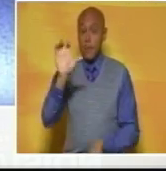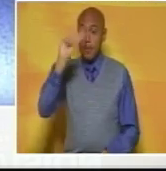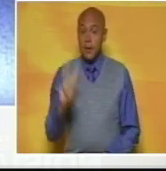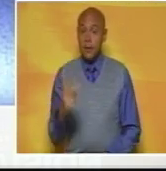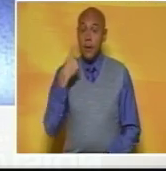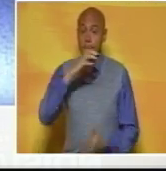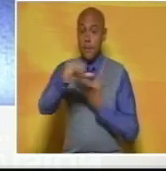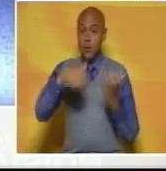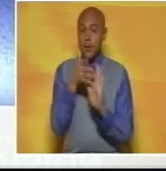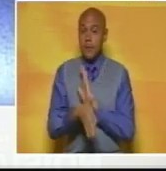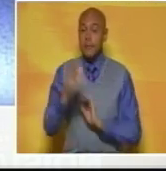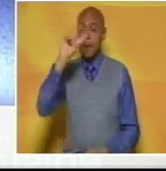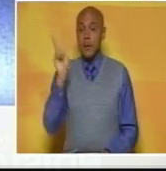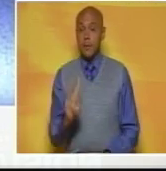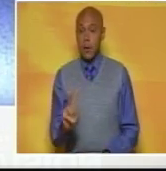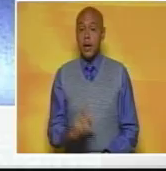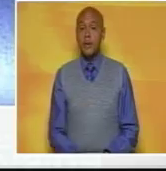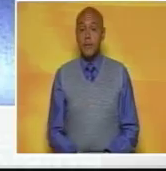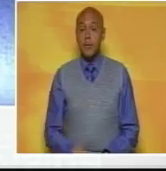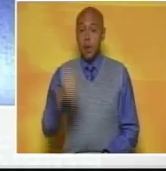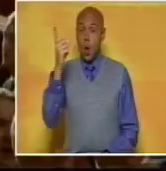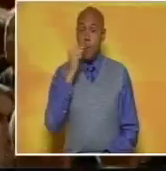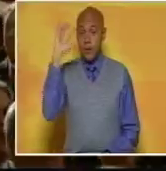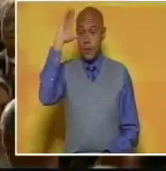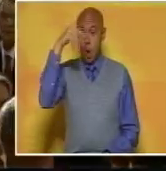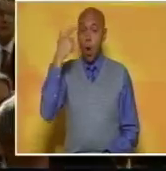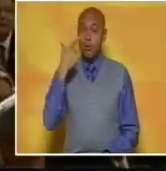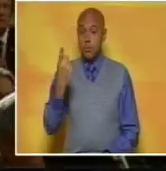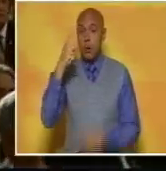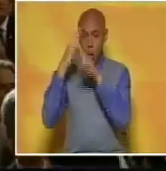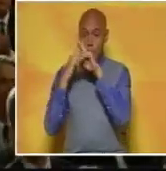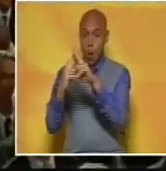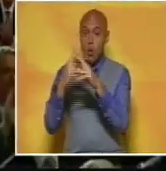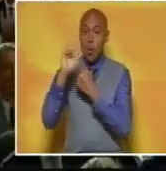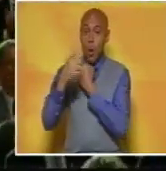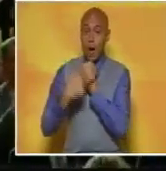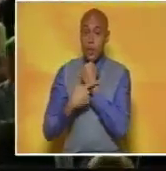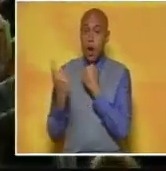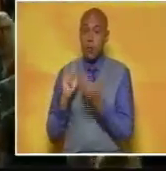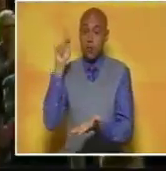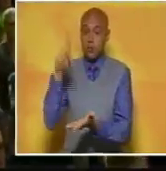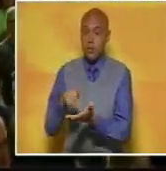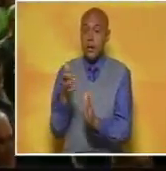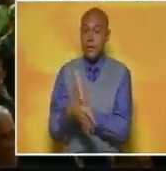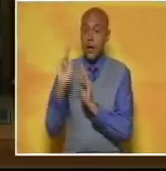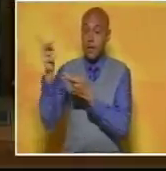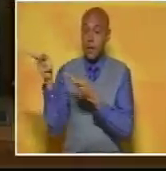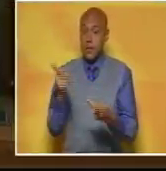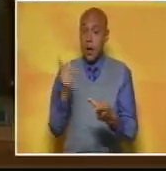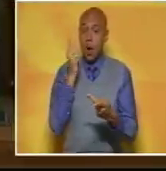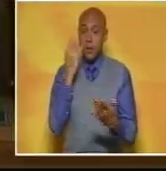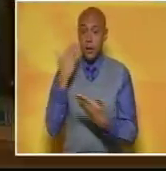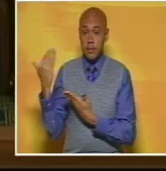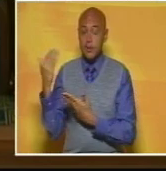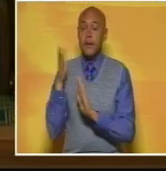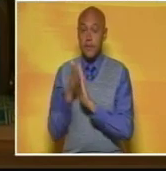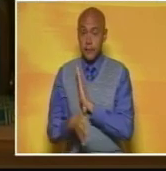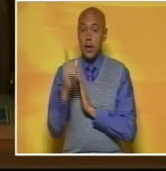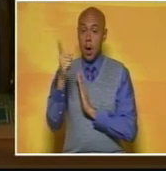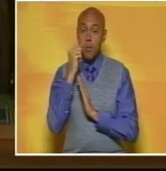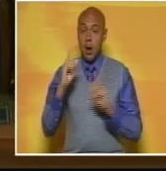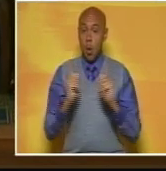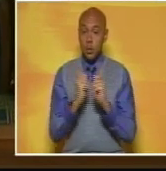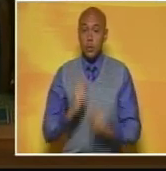en torno a la crisis que atraviesa el país. Trump saludó la presencia de Juan Guaidó en el Congreso como invitado en su acto de